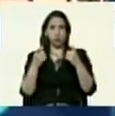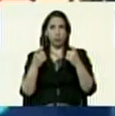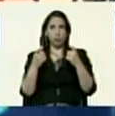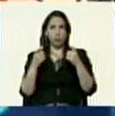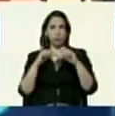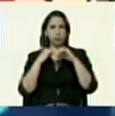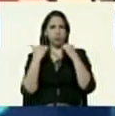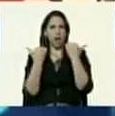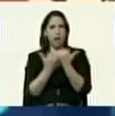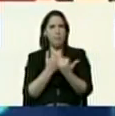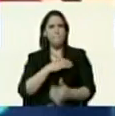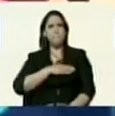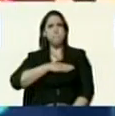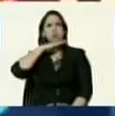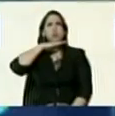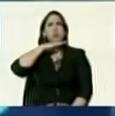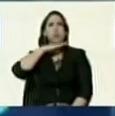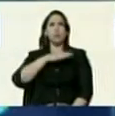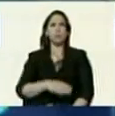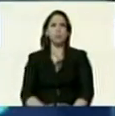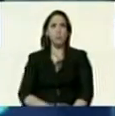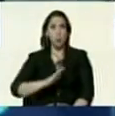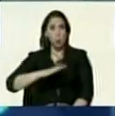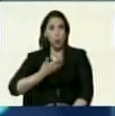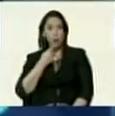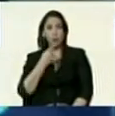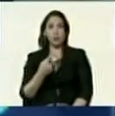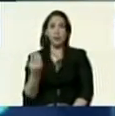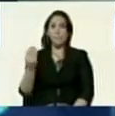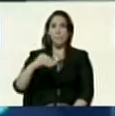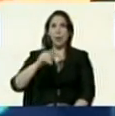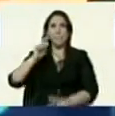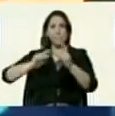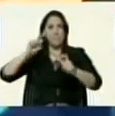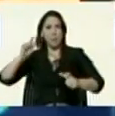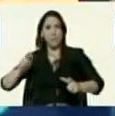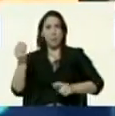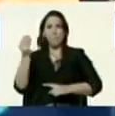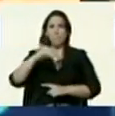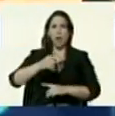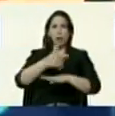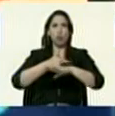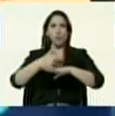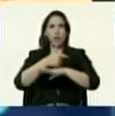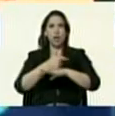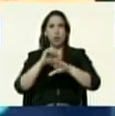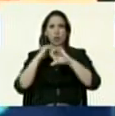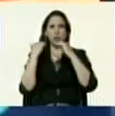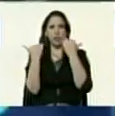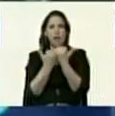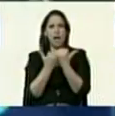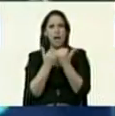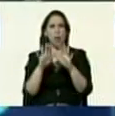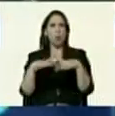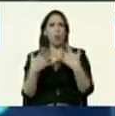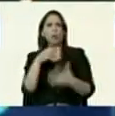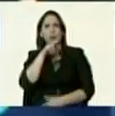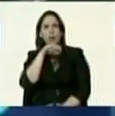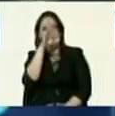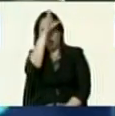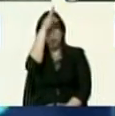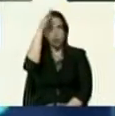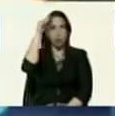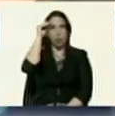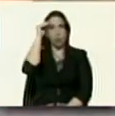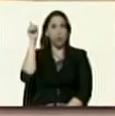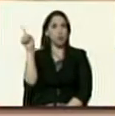estaba llena. Puedo decir que había más gente, más gobiernos en la sala que cuando habló Donald Trump. Y no